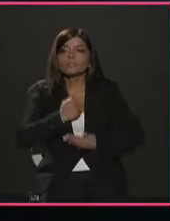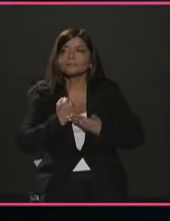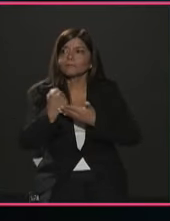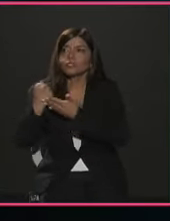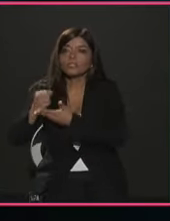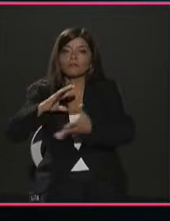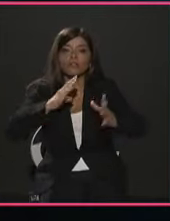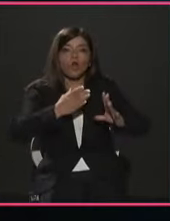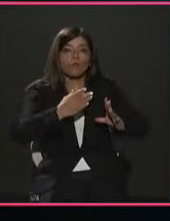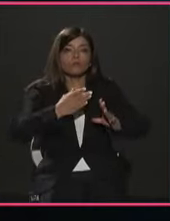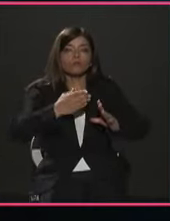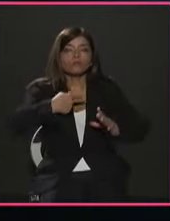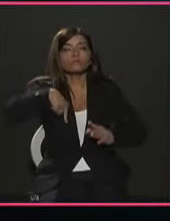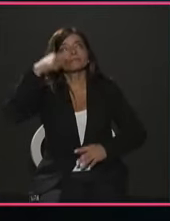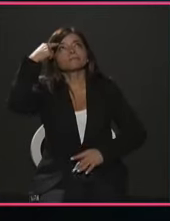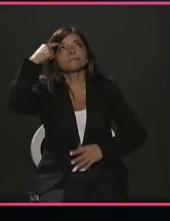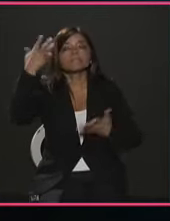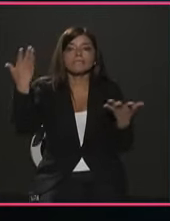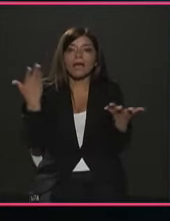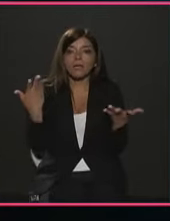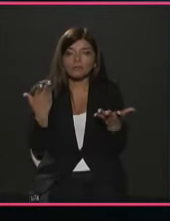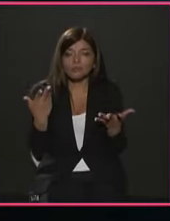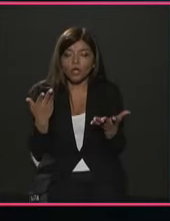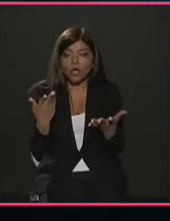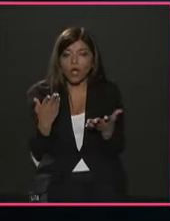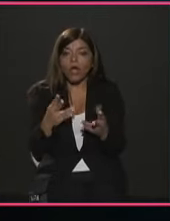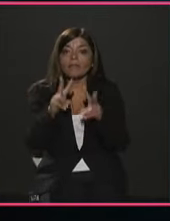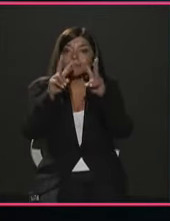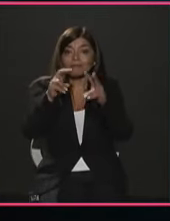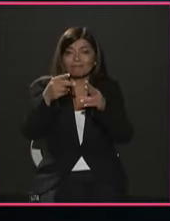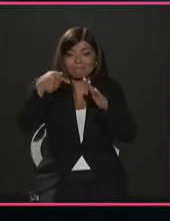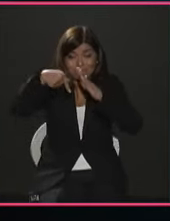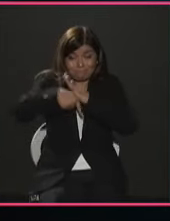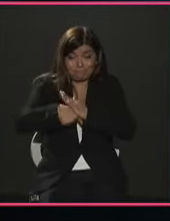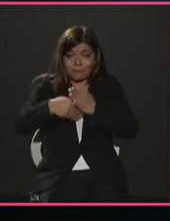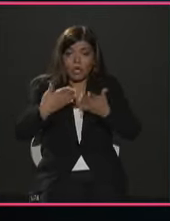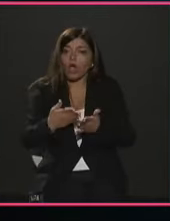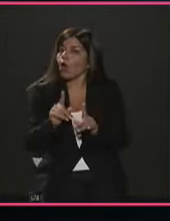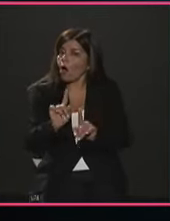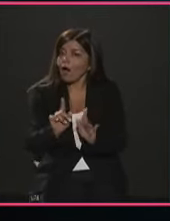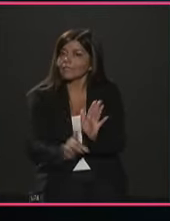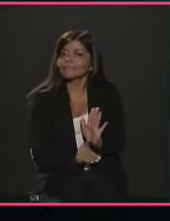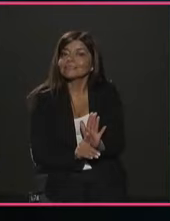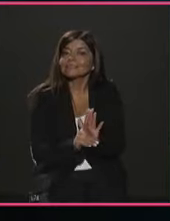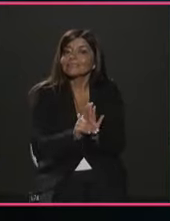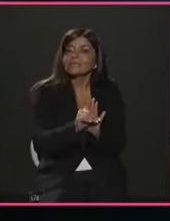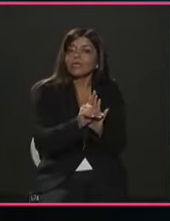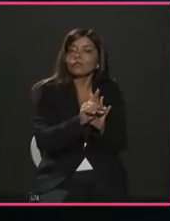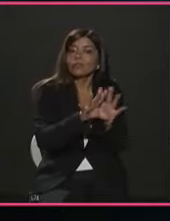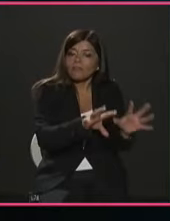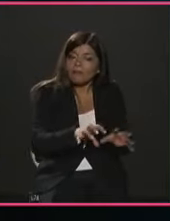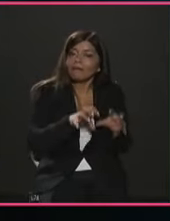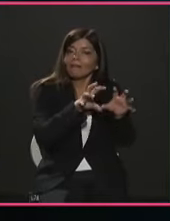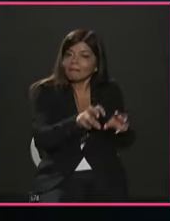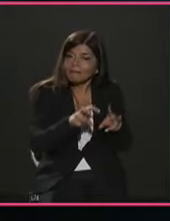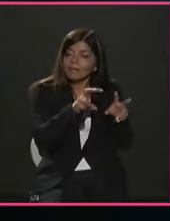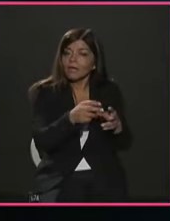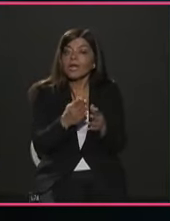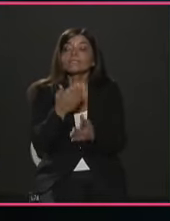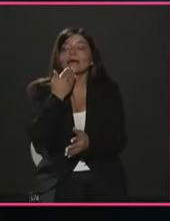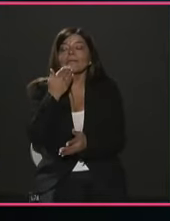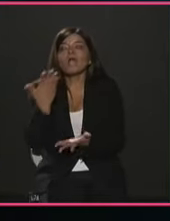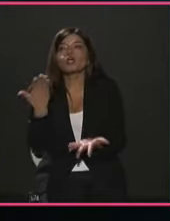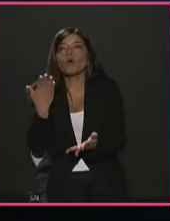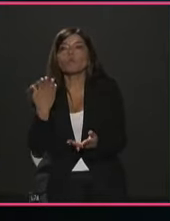lo estamos haciendo solamente desde la lógica de las materias primas de un desarrollo extractivista estamos pensando cómo